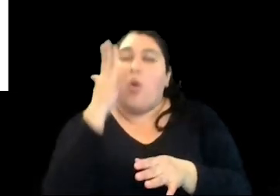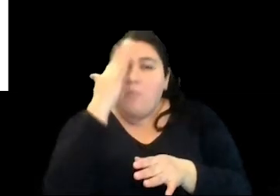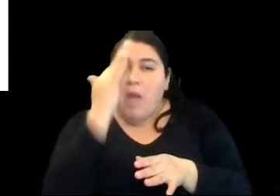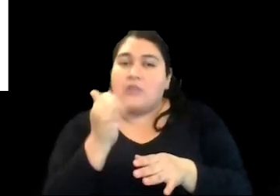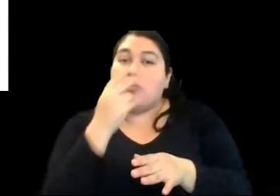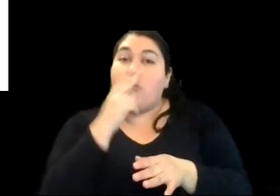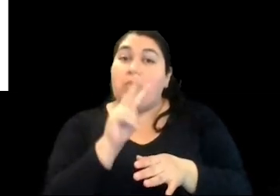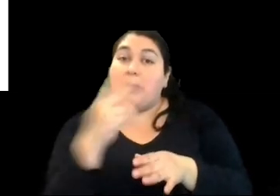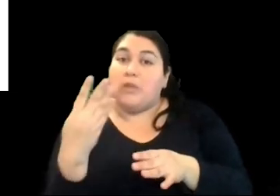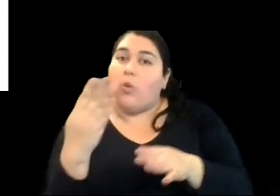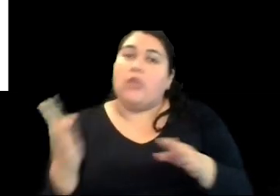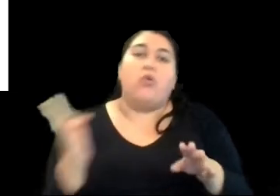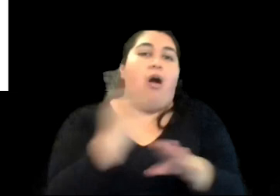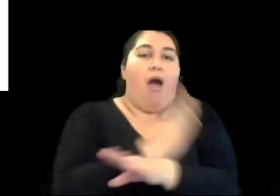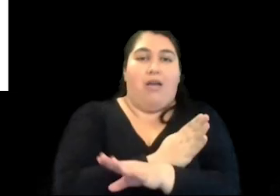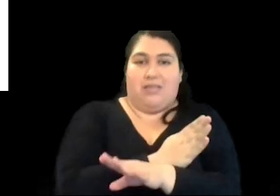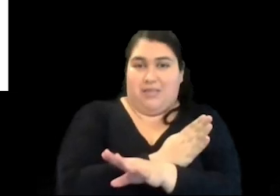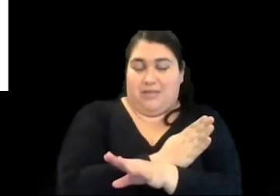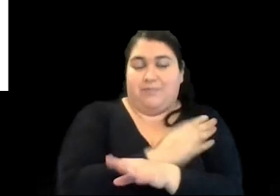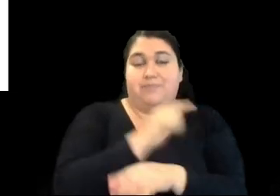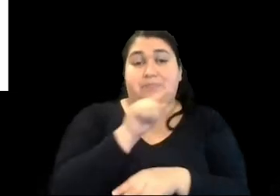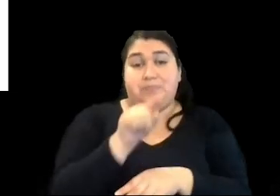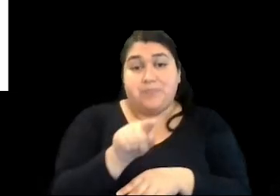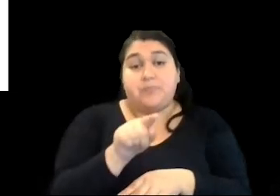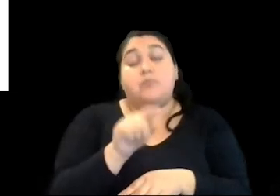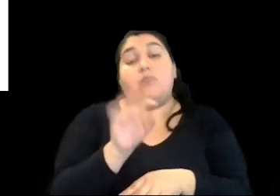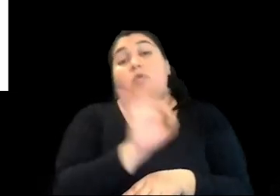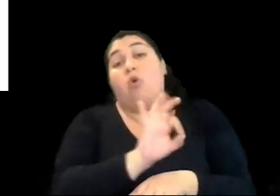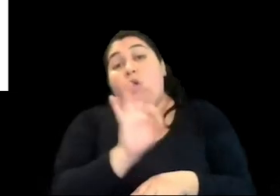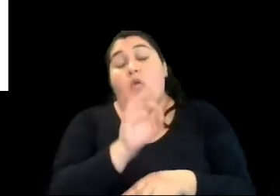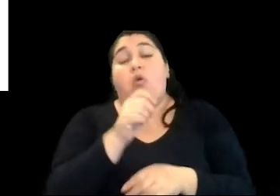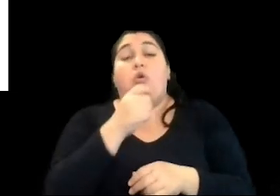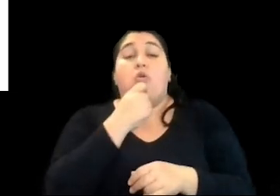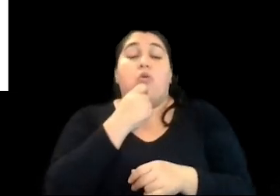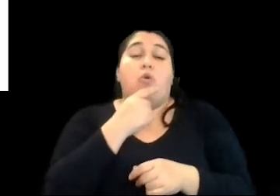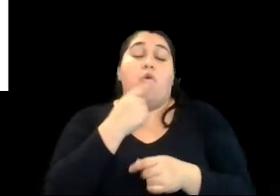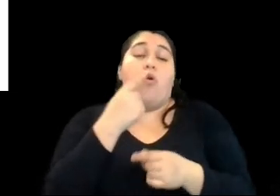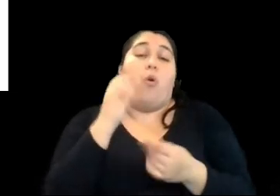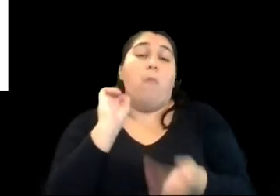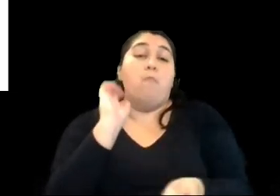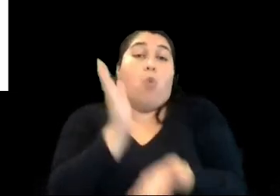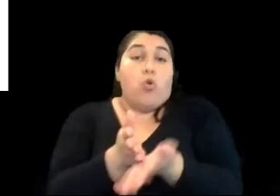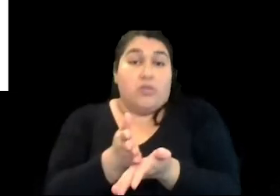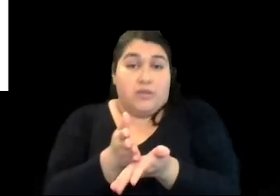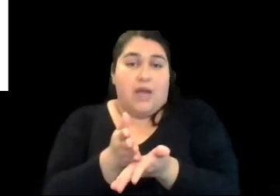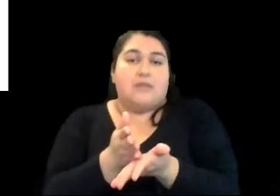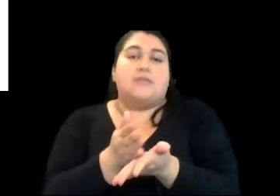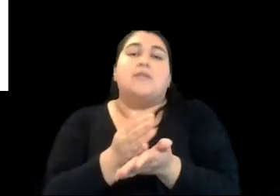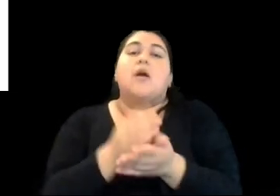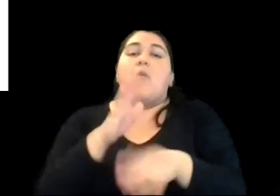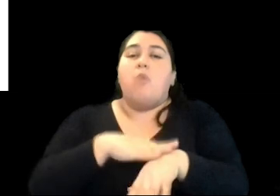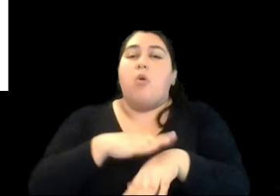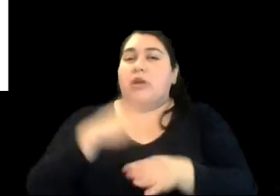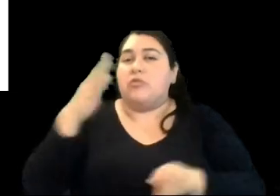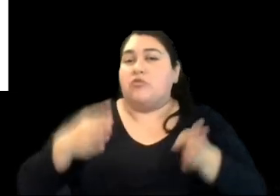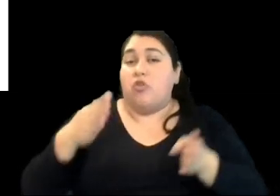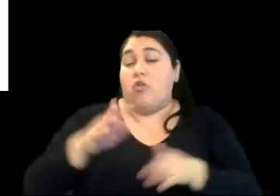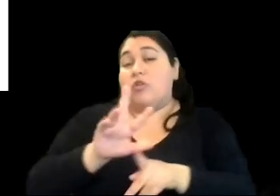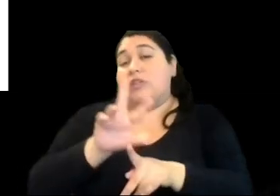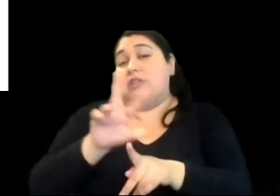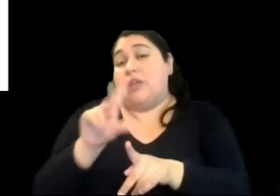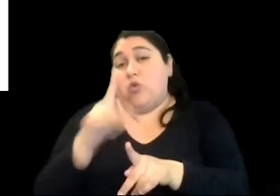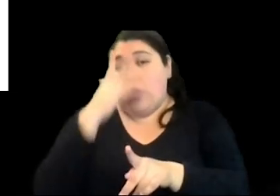2024. O en el caso de que fueran multas materiales, a obligaciones vencidas al 31 de marzo del